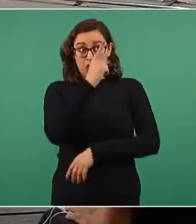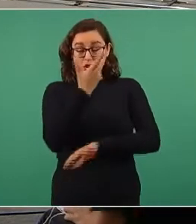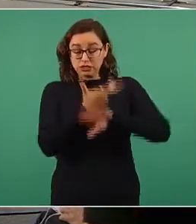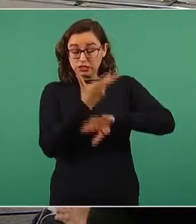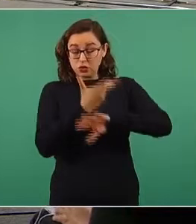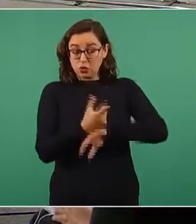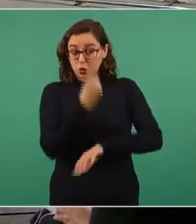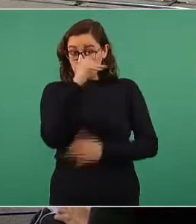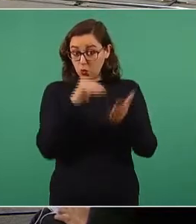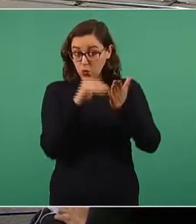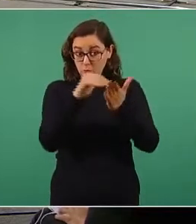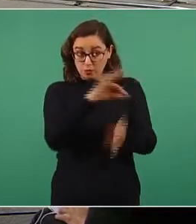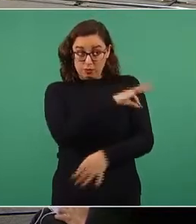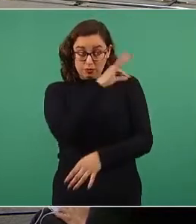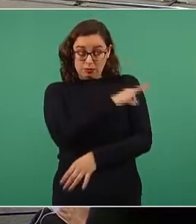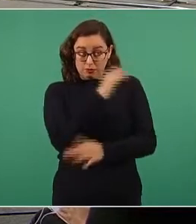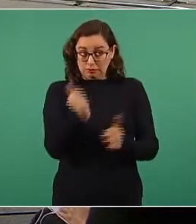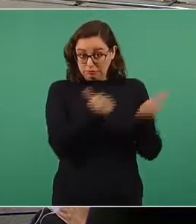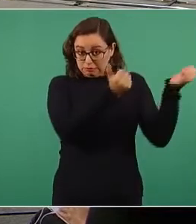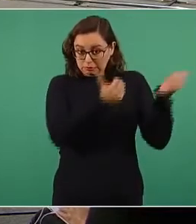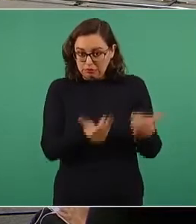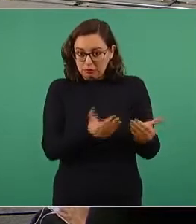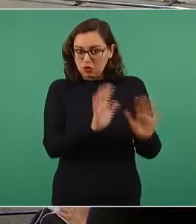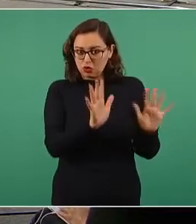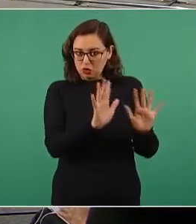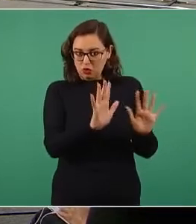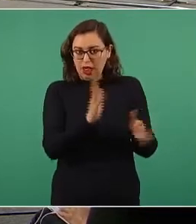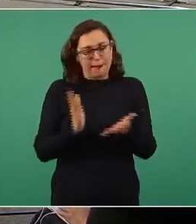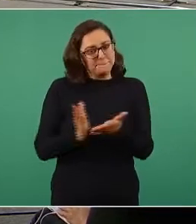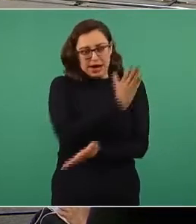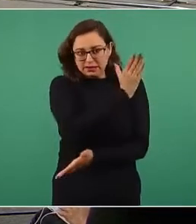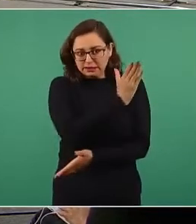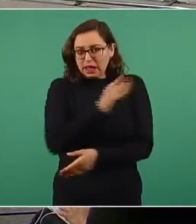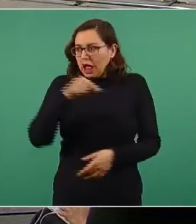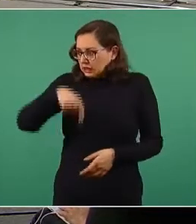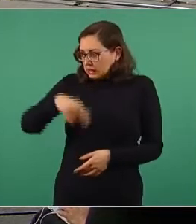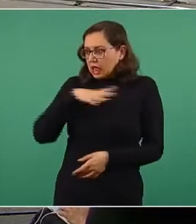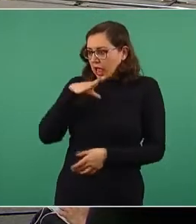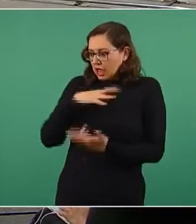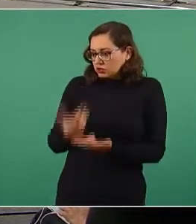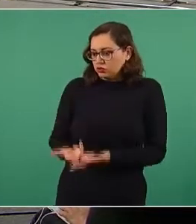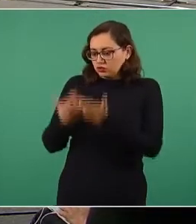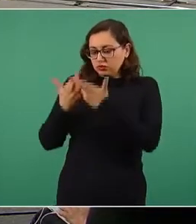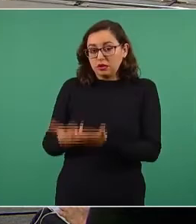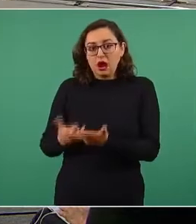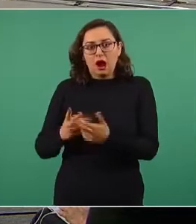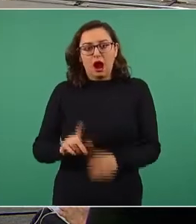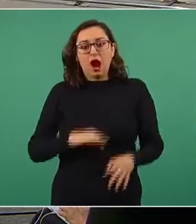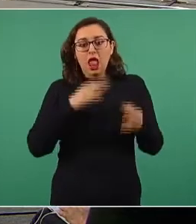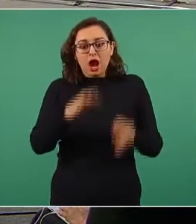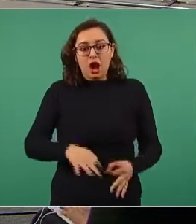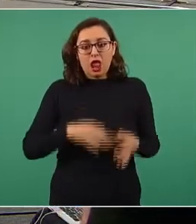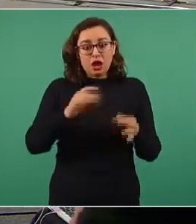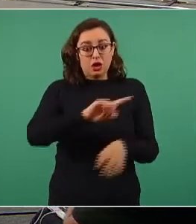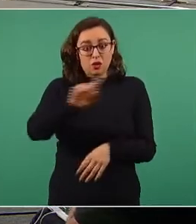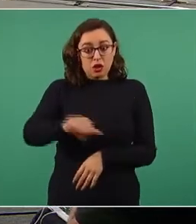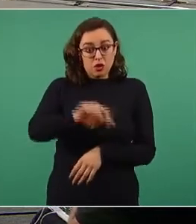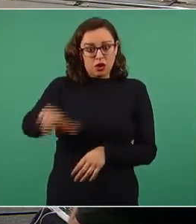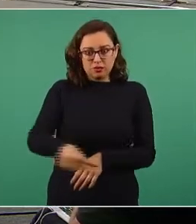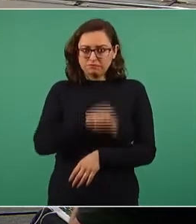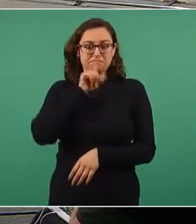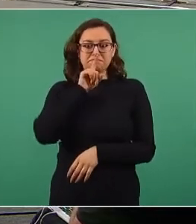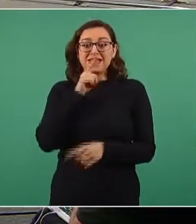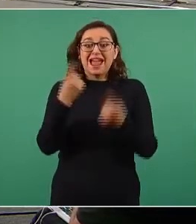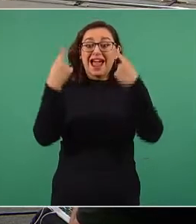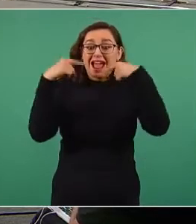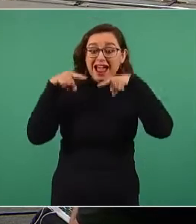Estados Unidos. Ese programa lo vamos a hacer con vacunas que ya tenemos, pero no significa que se va a posponer las zonas turísticas, no, para nada,